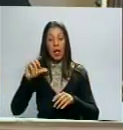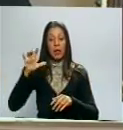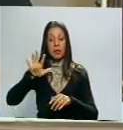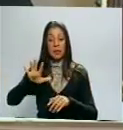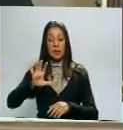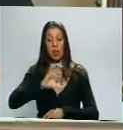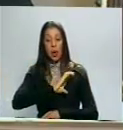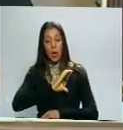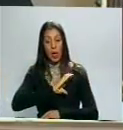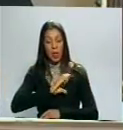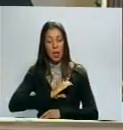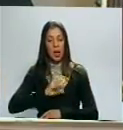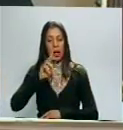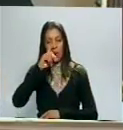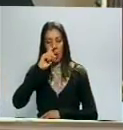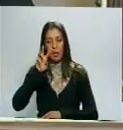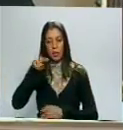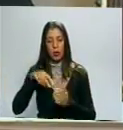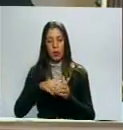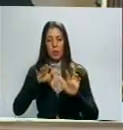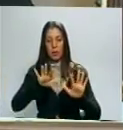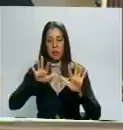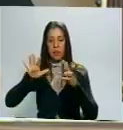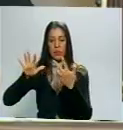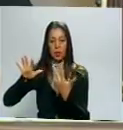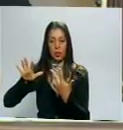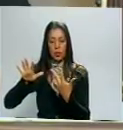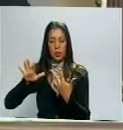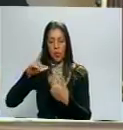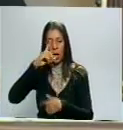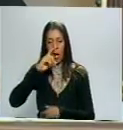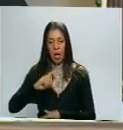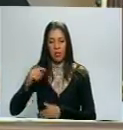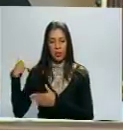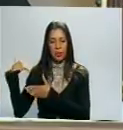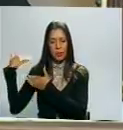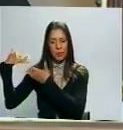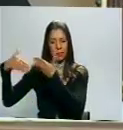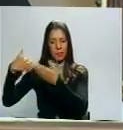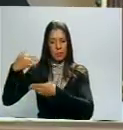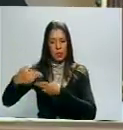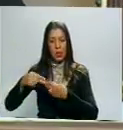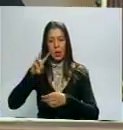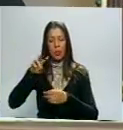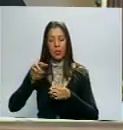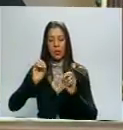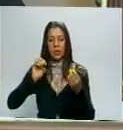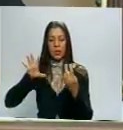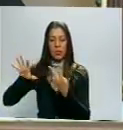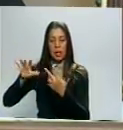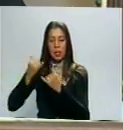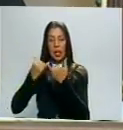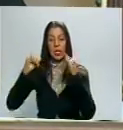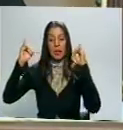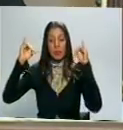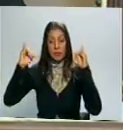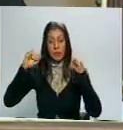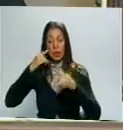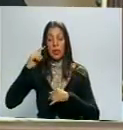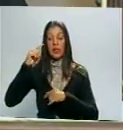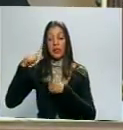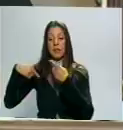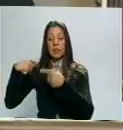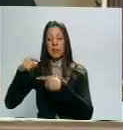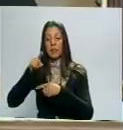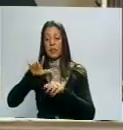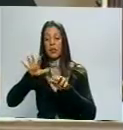mes de enero de 2018, año 207 de la Independencia, 158 de la